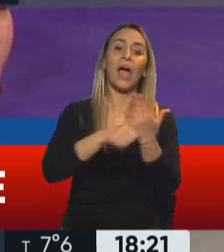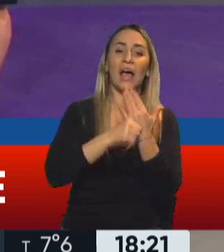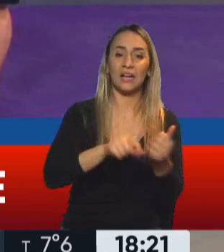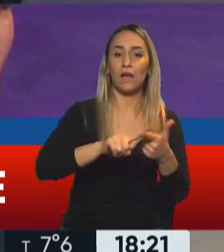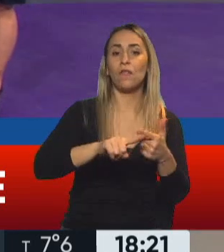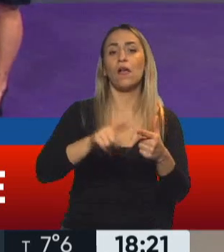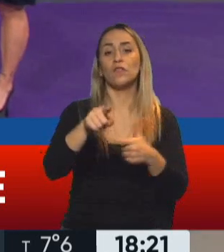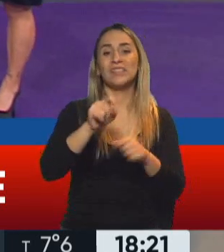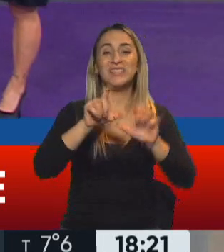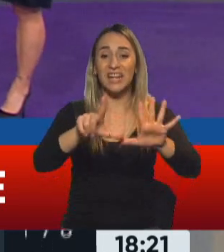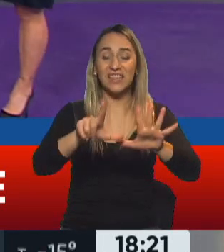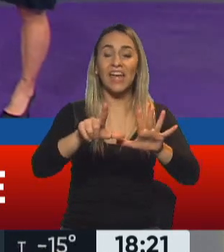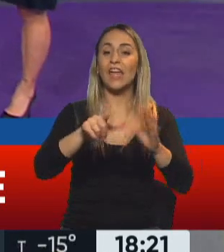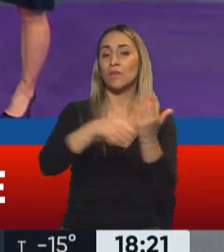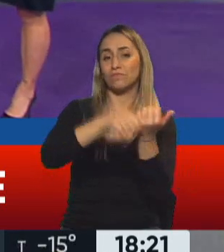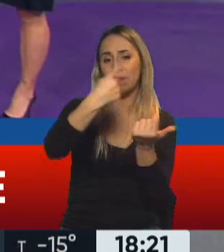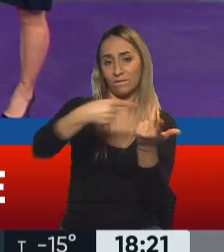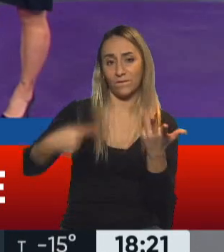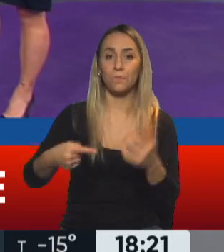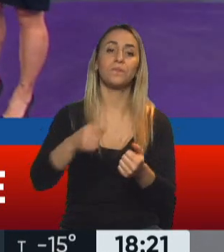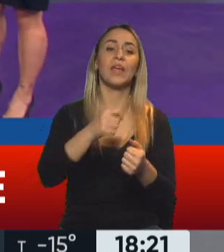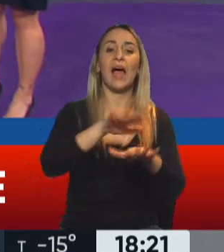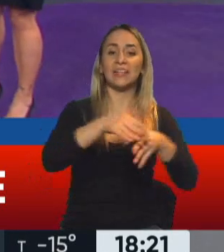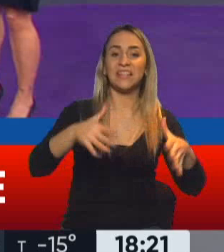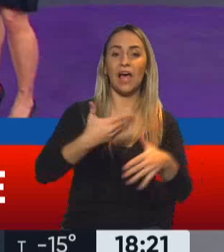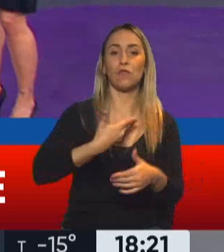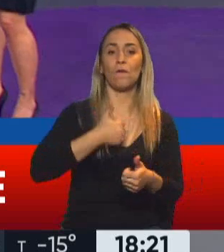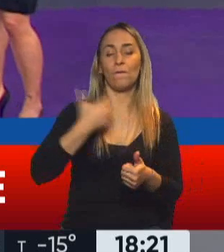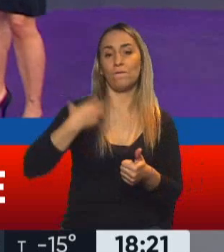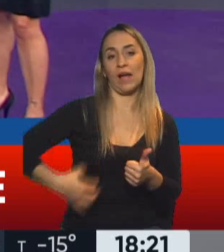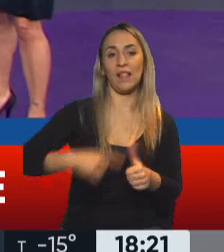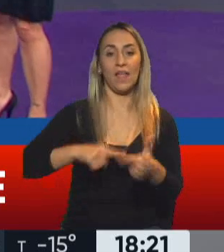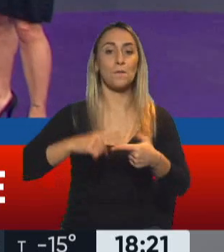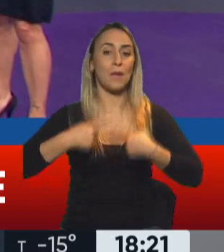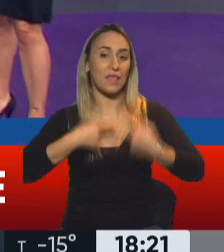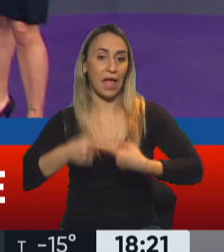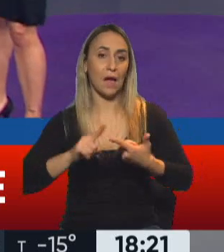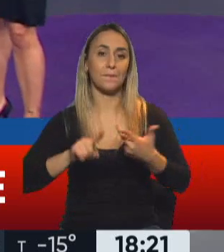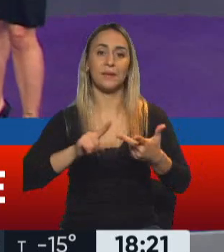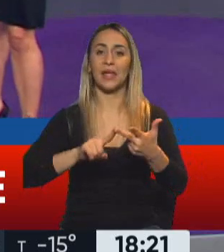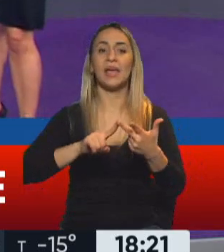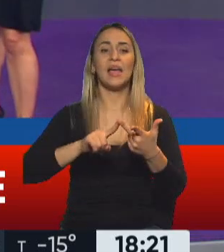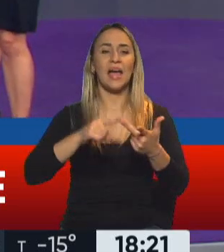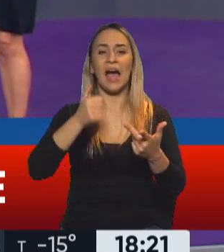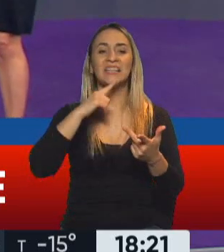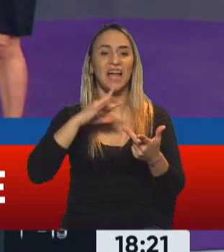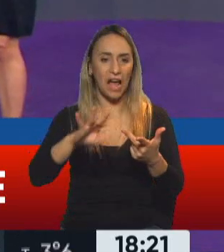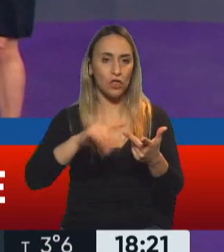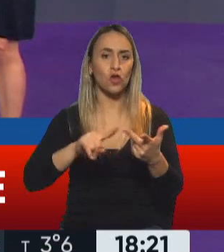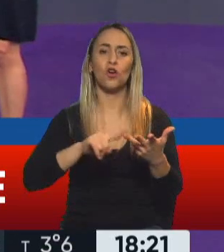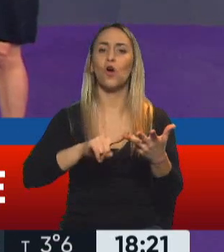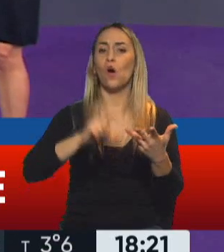y 7 cortes en particular. Asado, falda, matambre, lo vemos acá en pantalla, ¿no? Cuadrada, paleta y vacío. Los cortes que comemos nosotros los